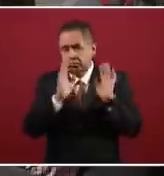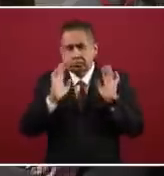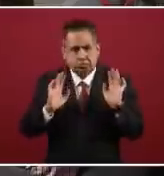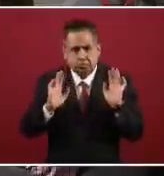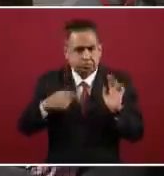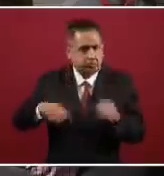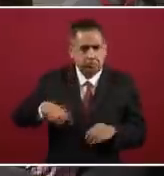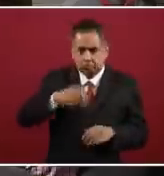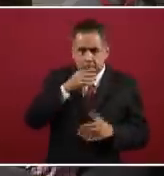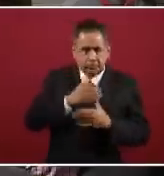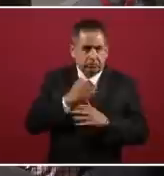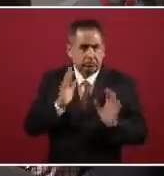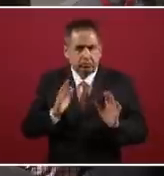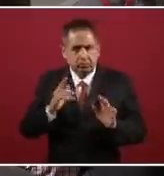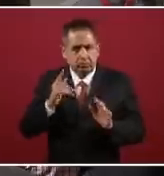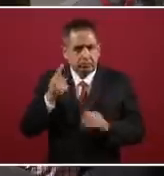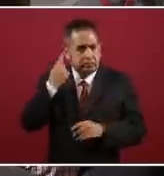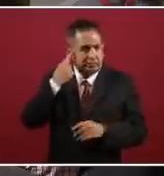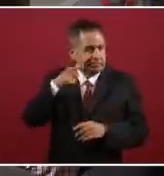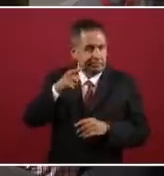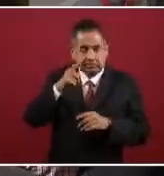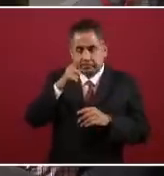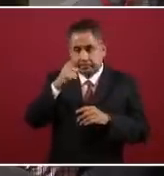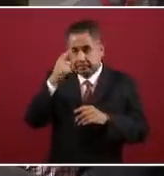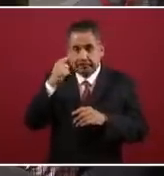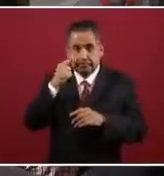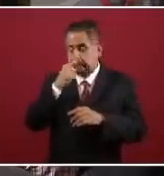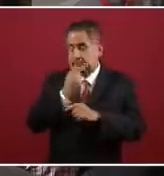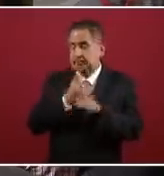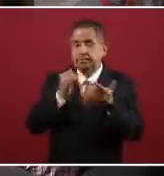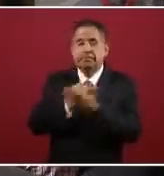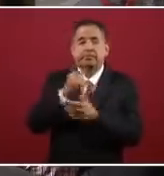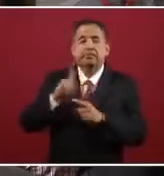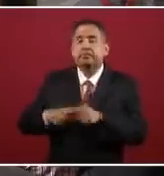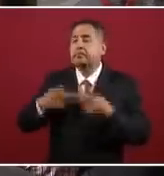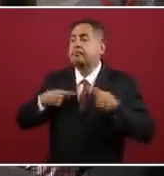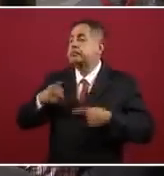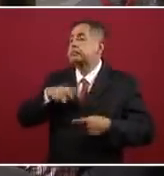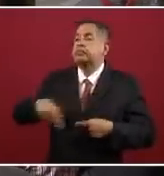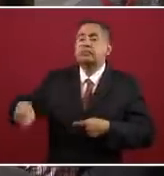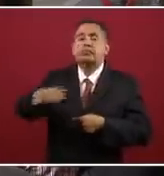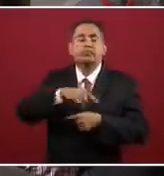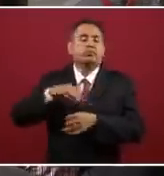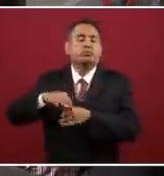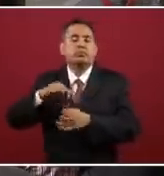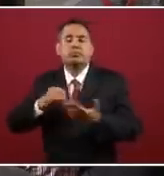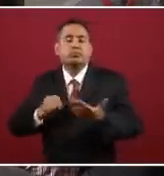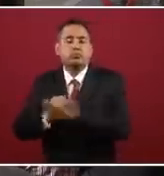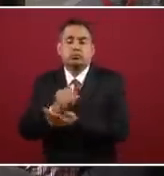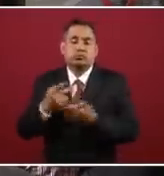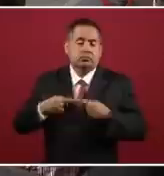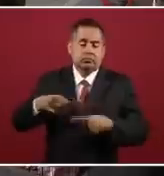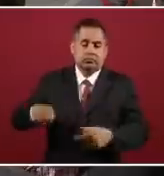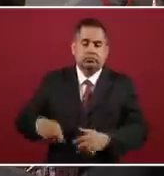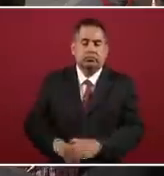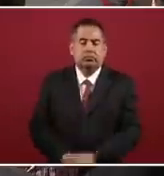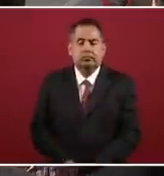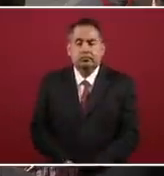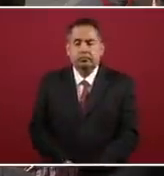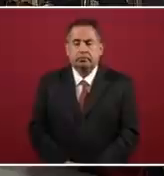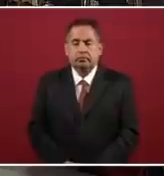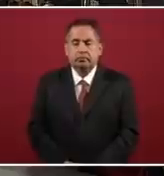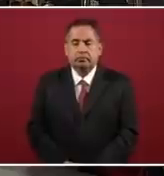más en las democracias, son los ciudadanos los que deciden libremente. Por último,